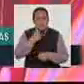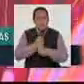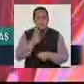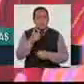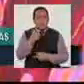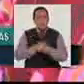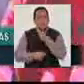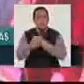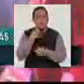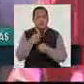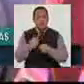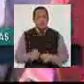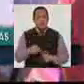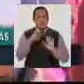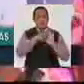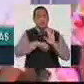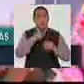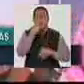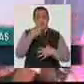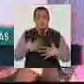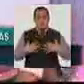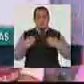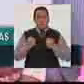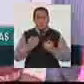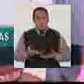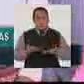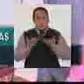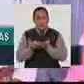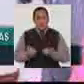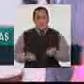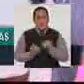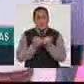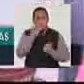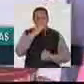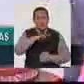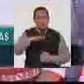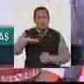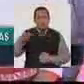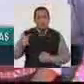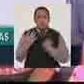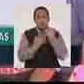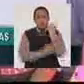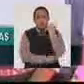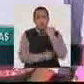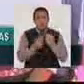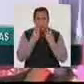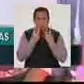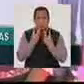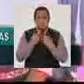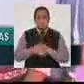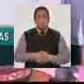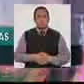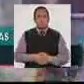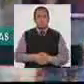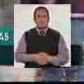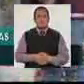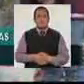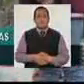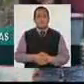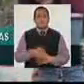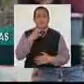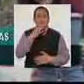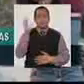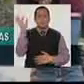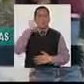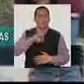programa Jaliwarma será mejorado para brindar apoyo a los niños de menores recursos. Escuchemos. Nunca